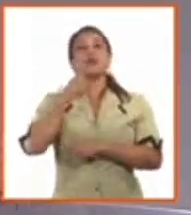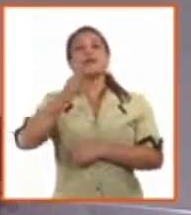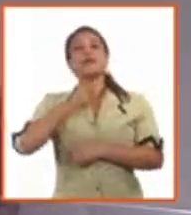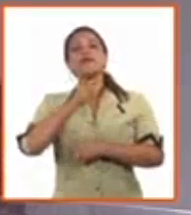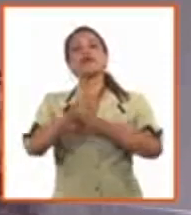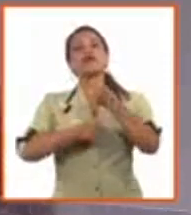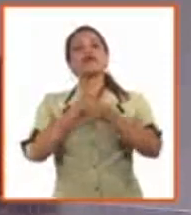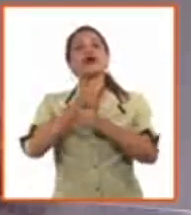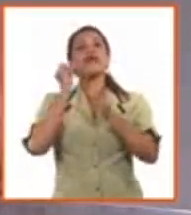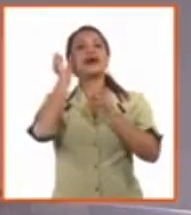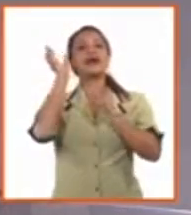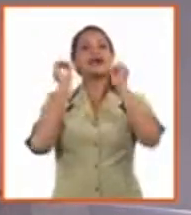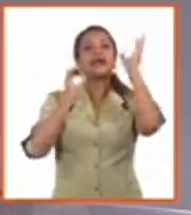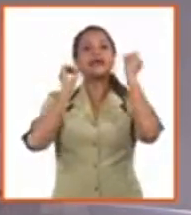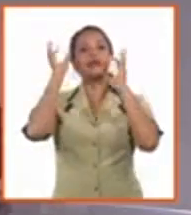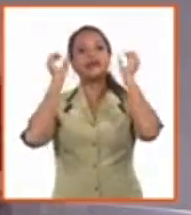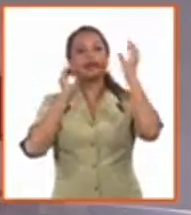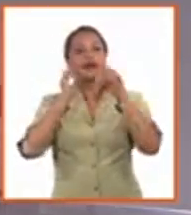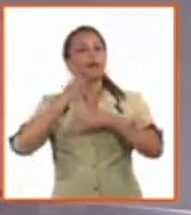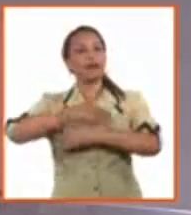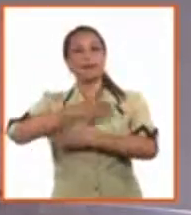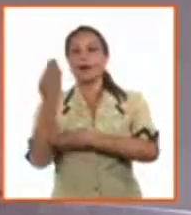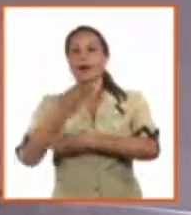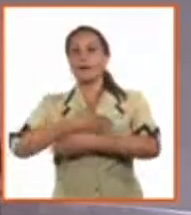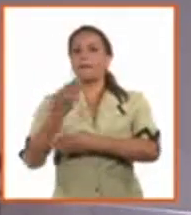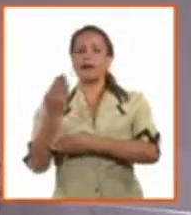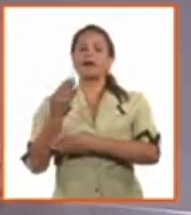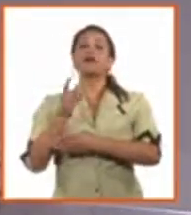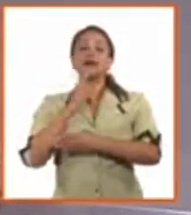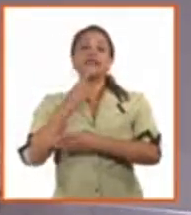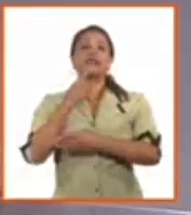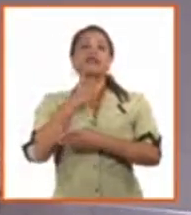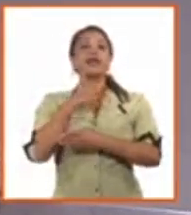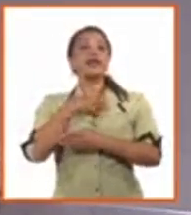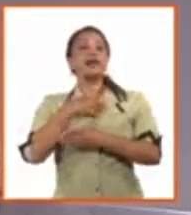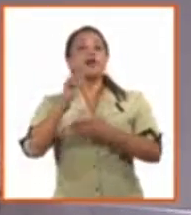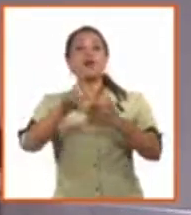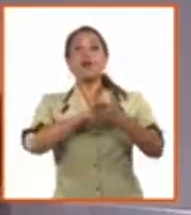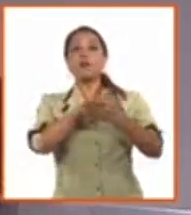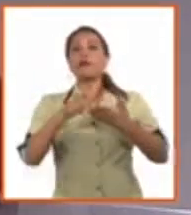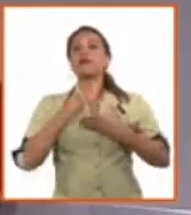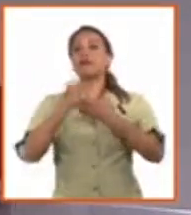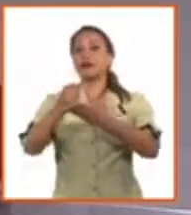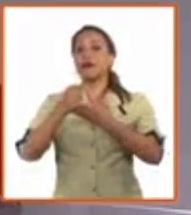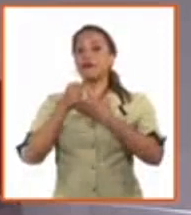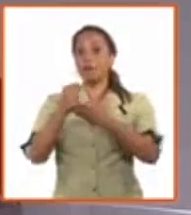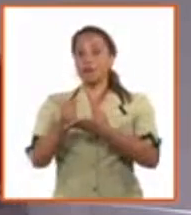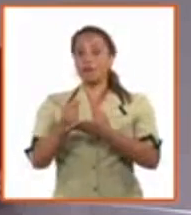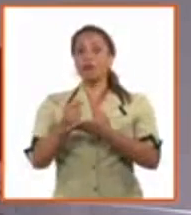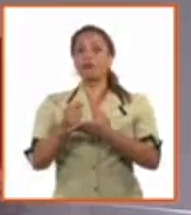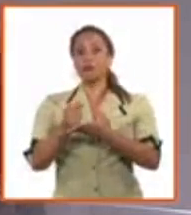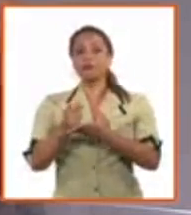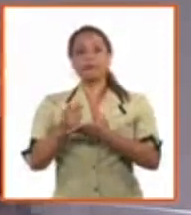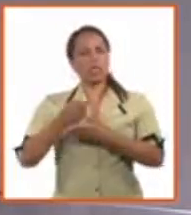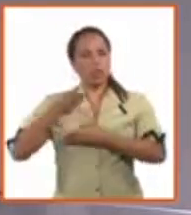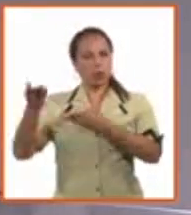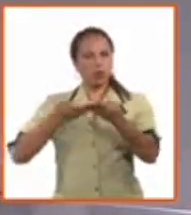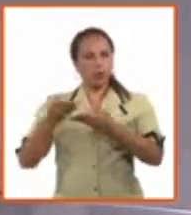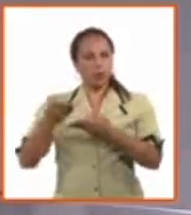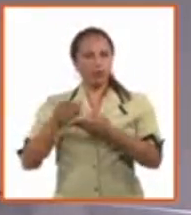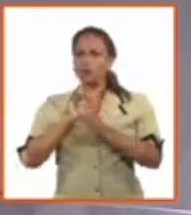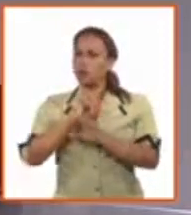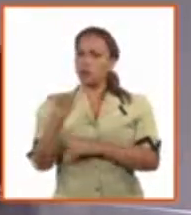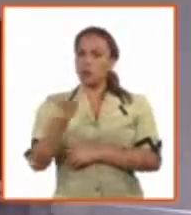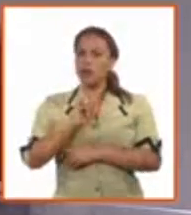utilizar mucho la creatividad para romper todas esas fronteras tenemos un plan de apoyo desde la cámara de comercio en el cual yo creo que todavía